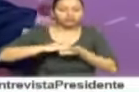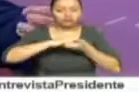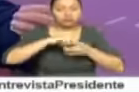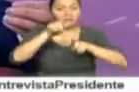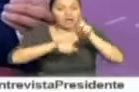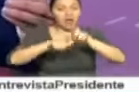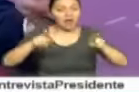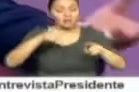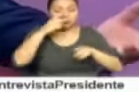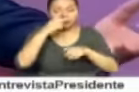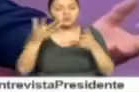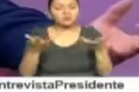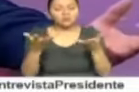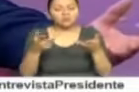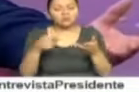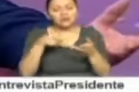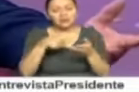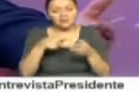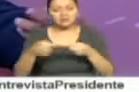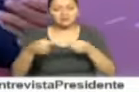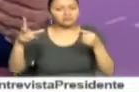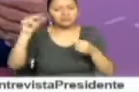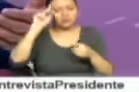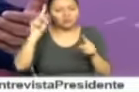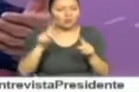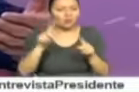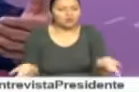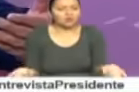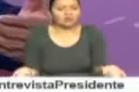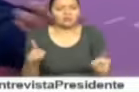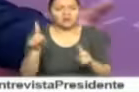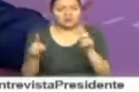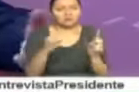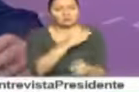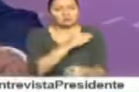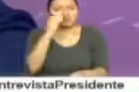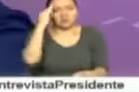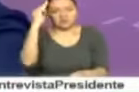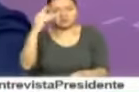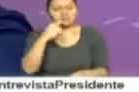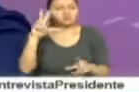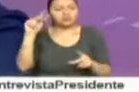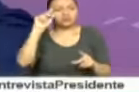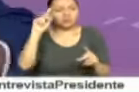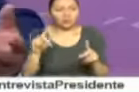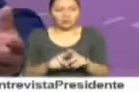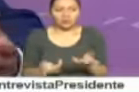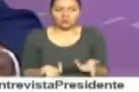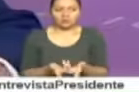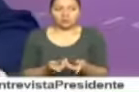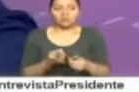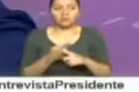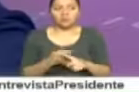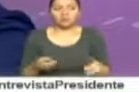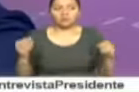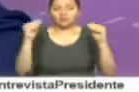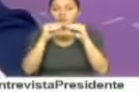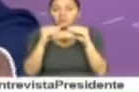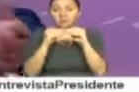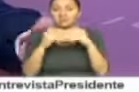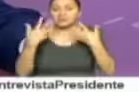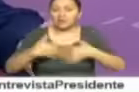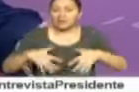sectores de las Fuerzas Armadas que están en contra de militares de servicio pasivo, que están en contra? Y aún más grave, lo que pasó